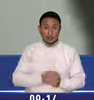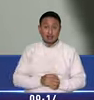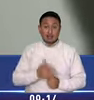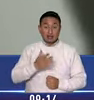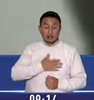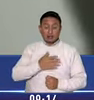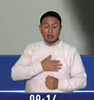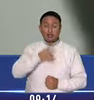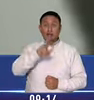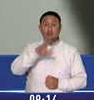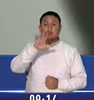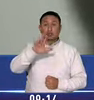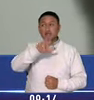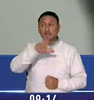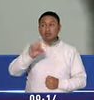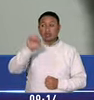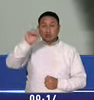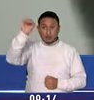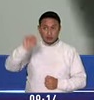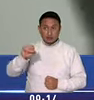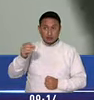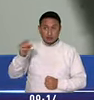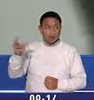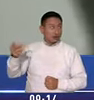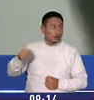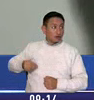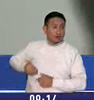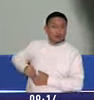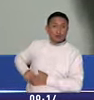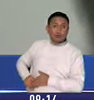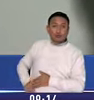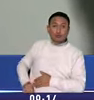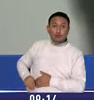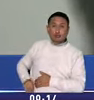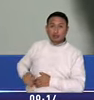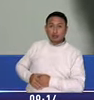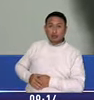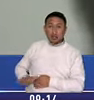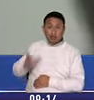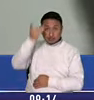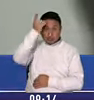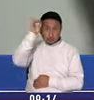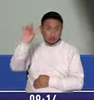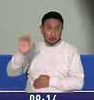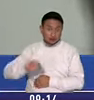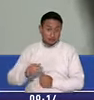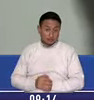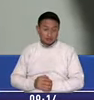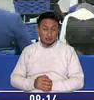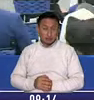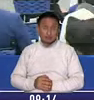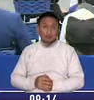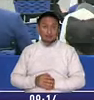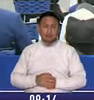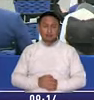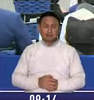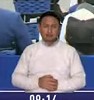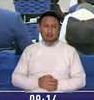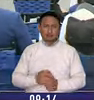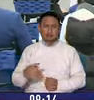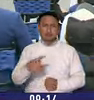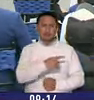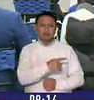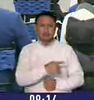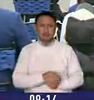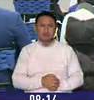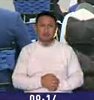él el 25, el 30, el 15%, lo que ellos decidan, para su bolsillo. Ante este